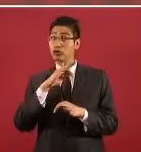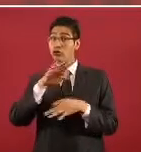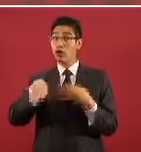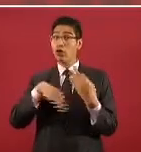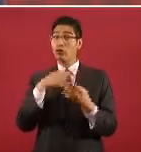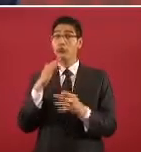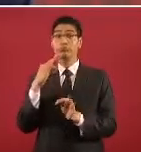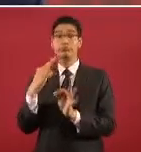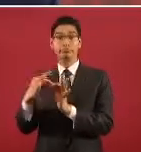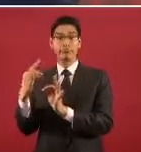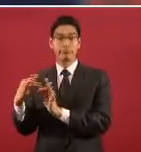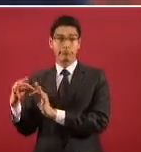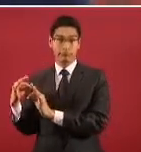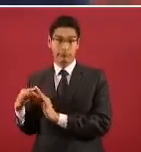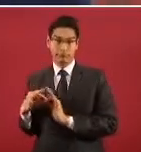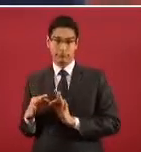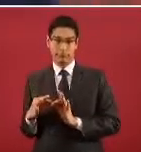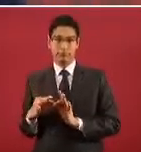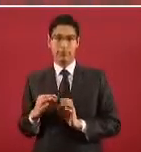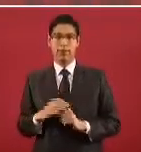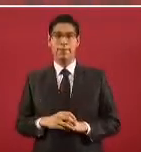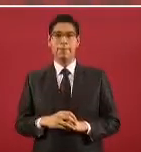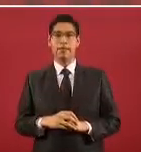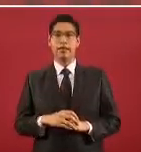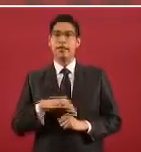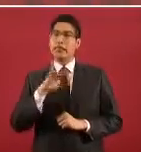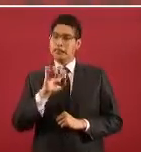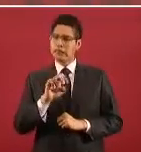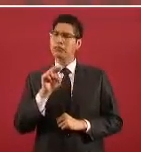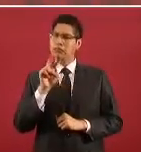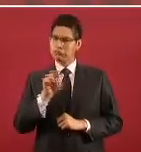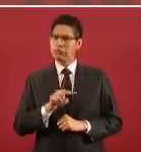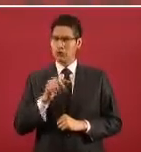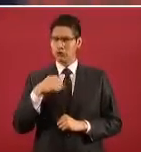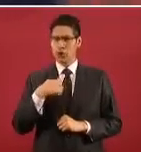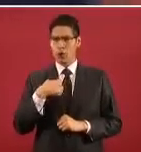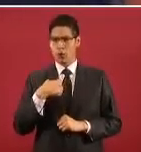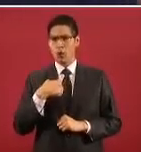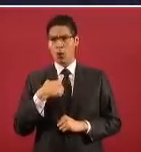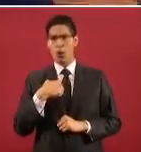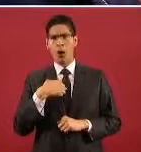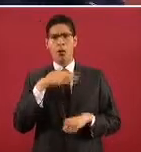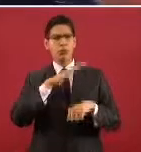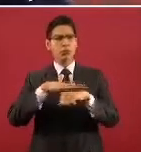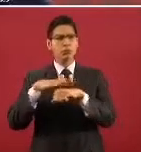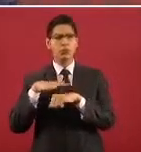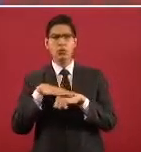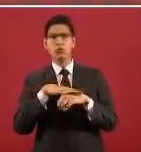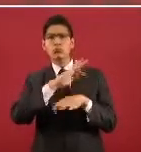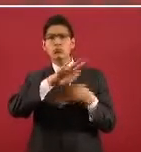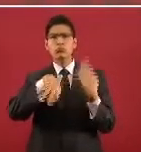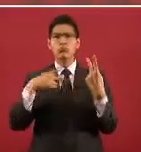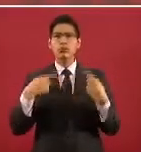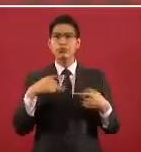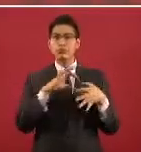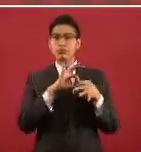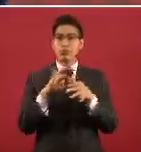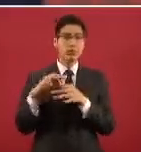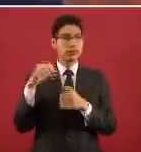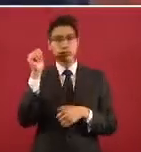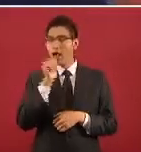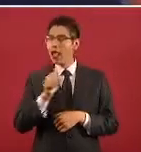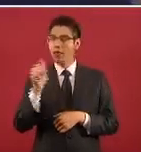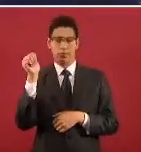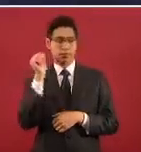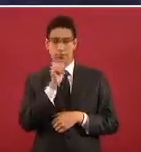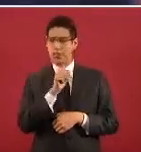Acerca de el llamado a la unidad, lo estoy haciendo constantemente, pero tenemos que